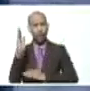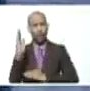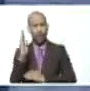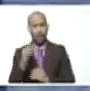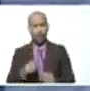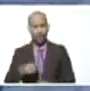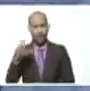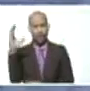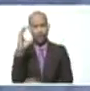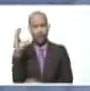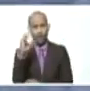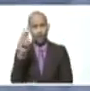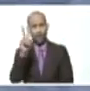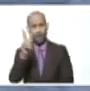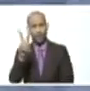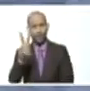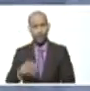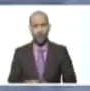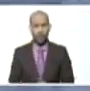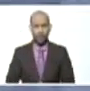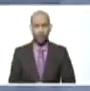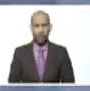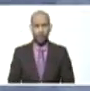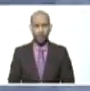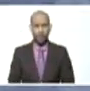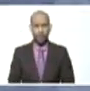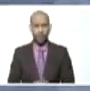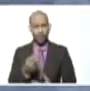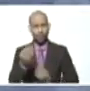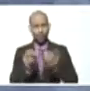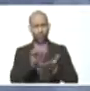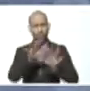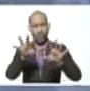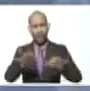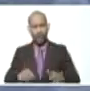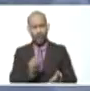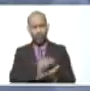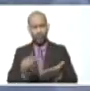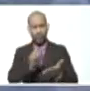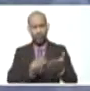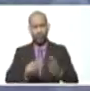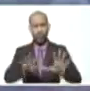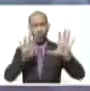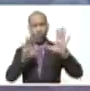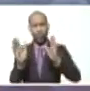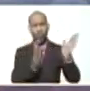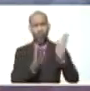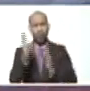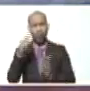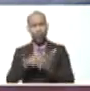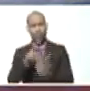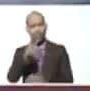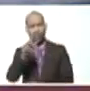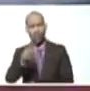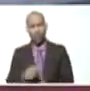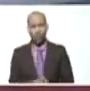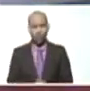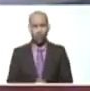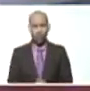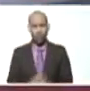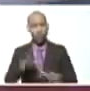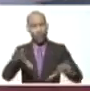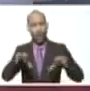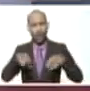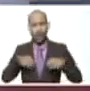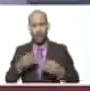Arquidiócesis de Caracas, Venezuela, mediante la carta de fecha 9 de marzo de 2021, aceptada